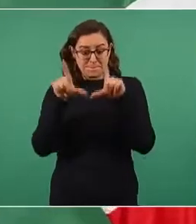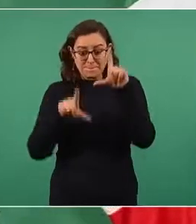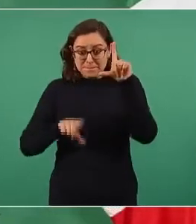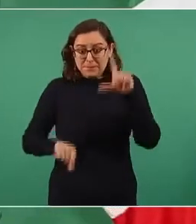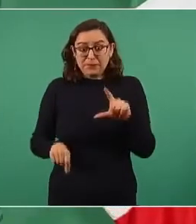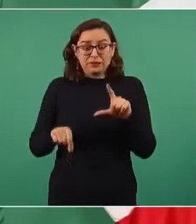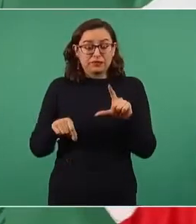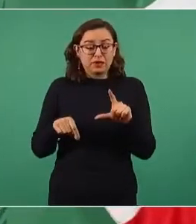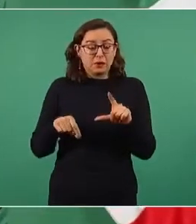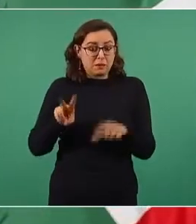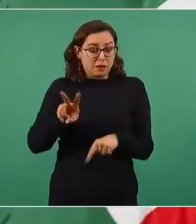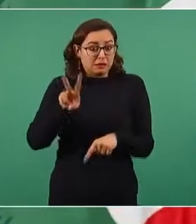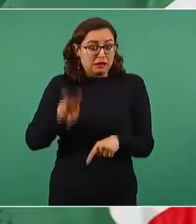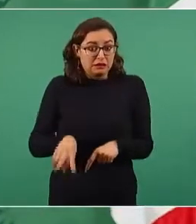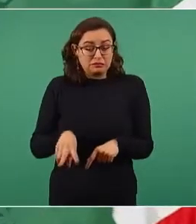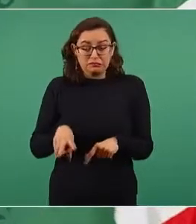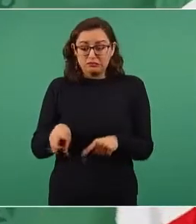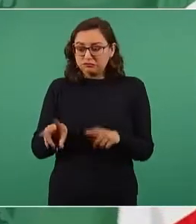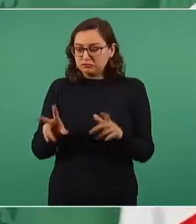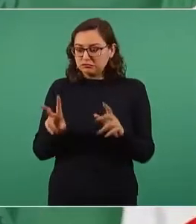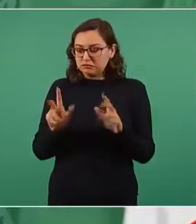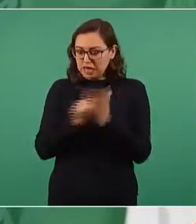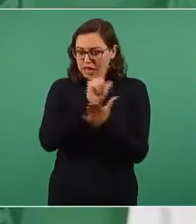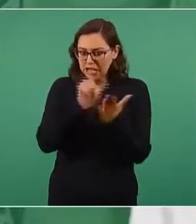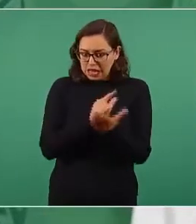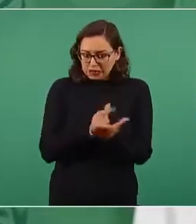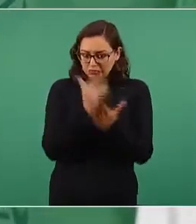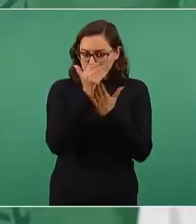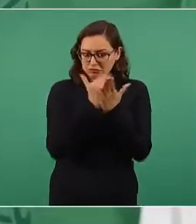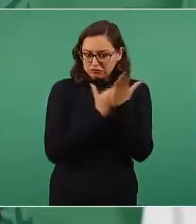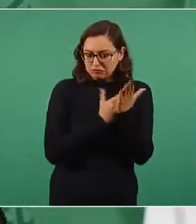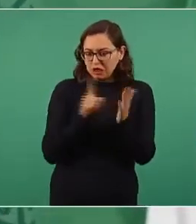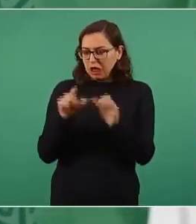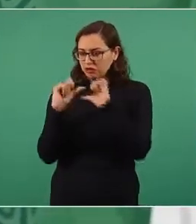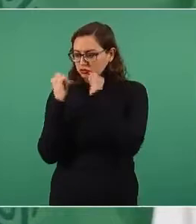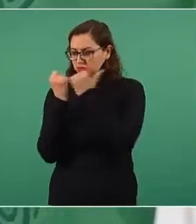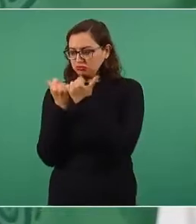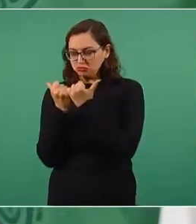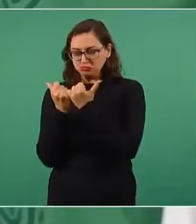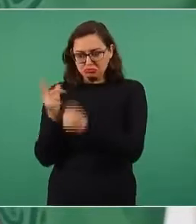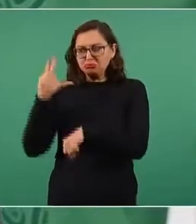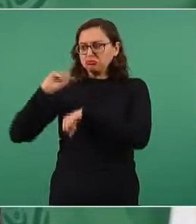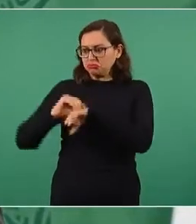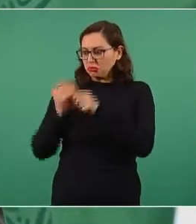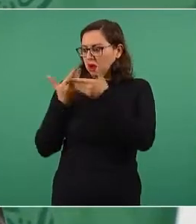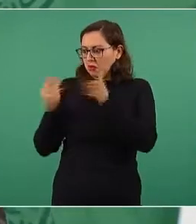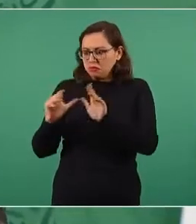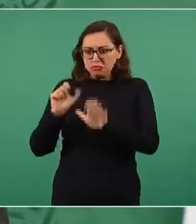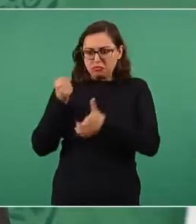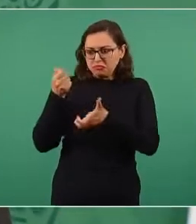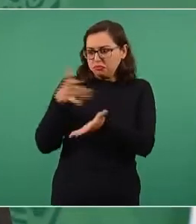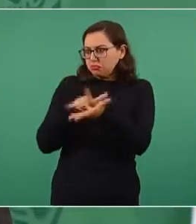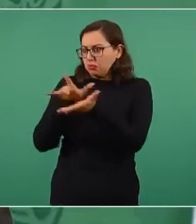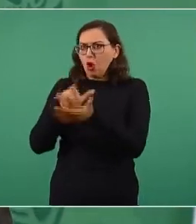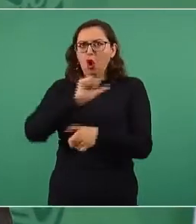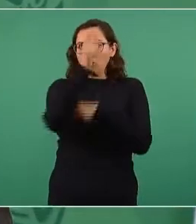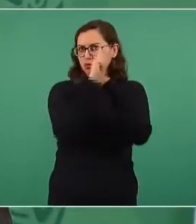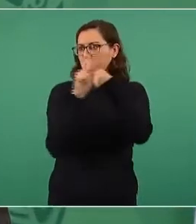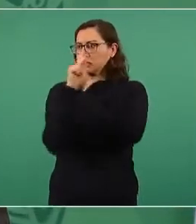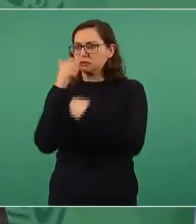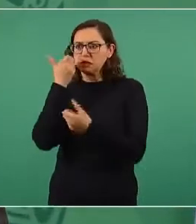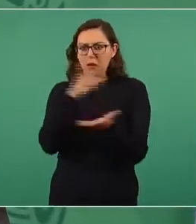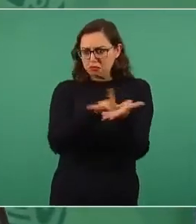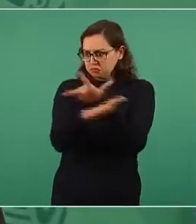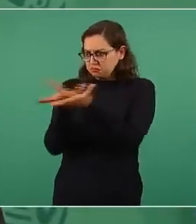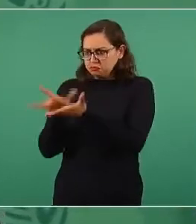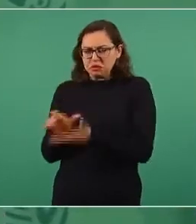mundo en términos legales para las organizaciones no gubernamentales y los recursos provenientes del exterior.